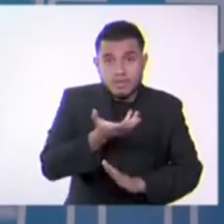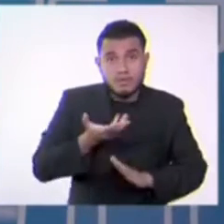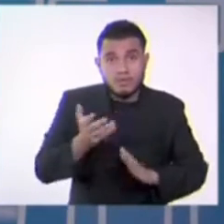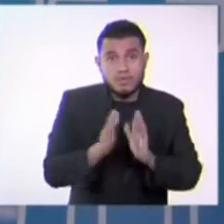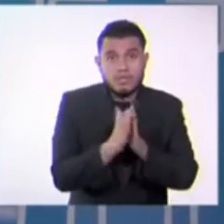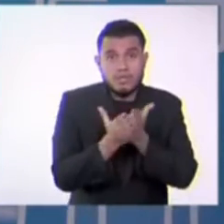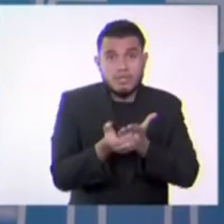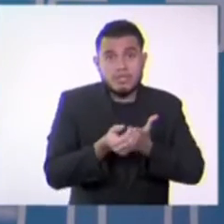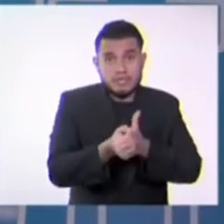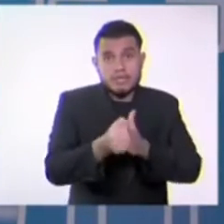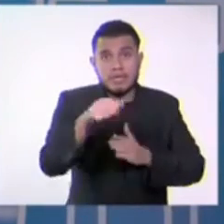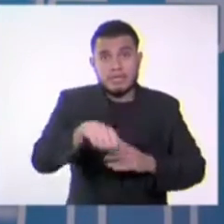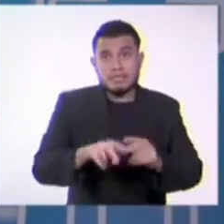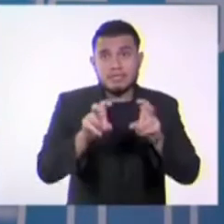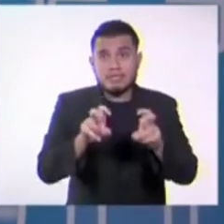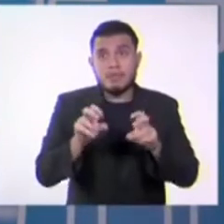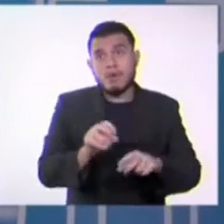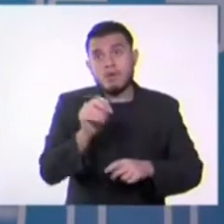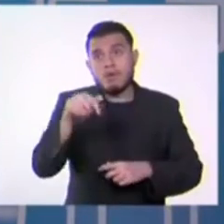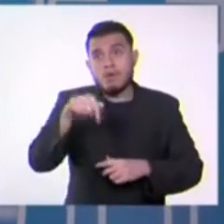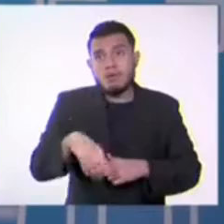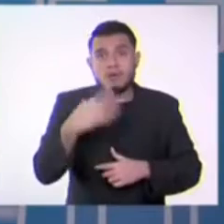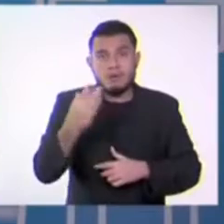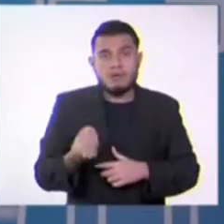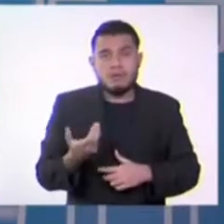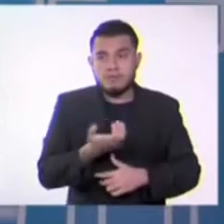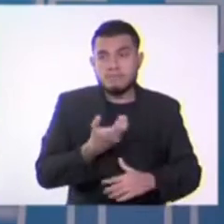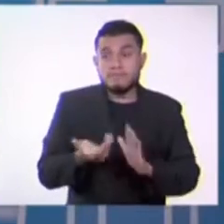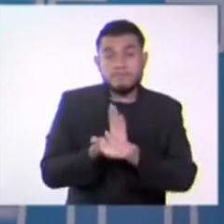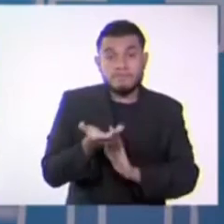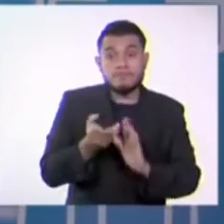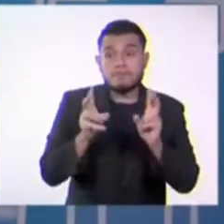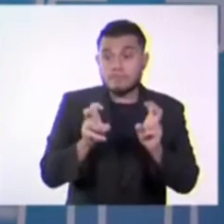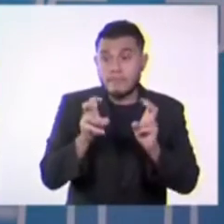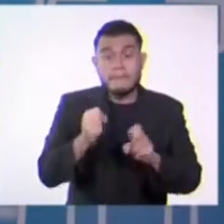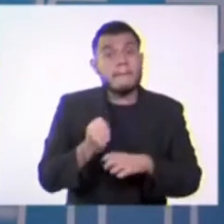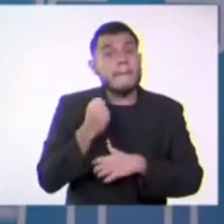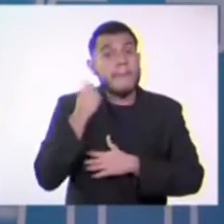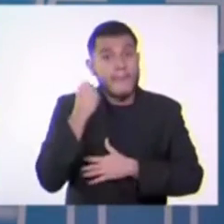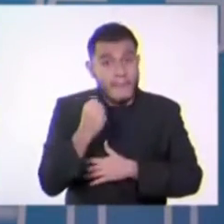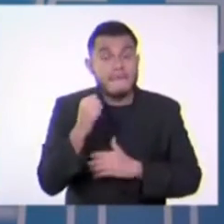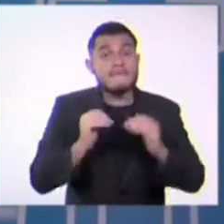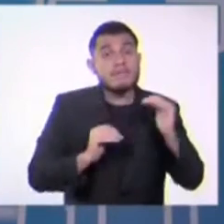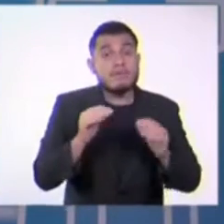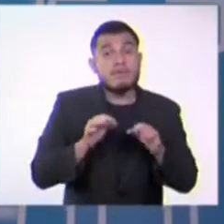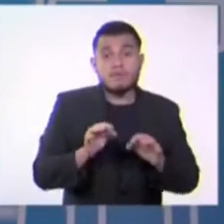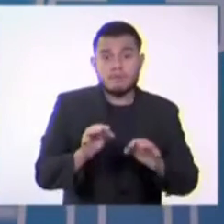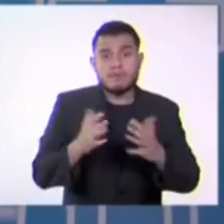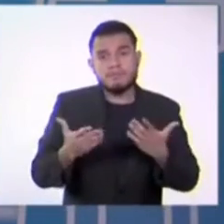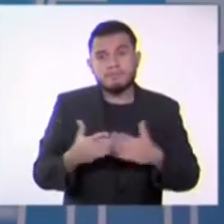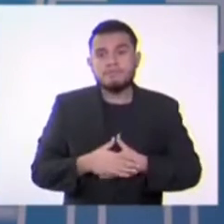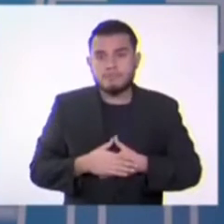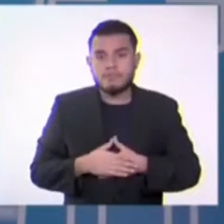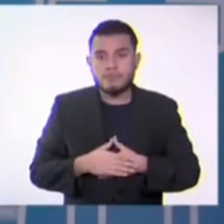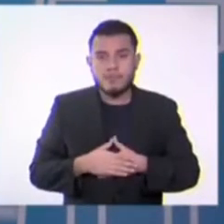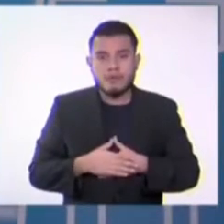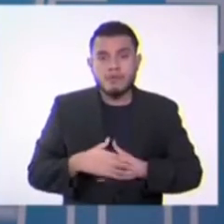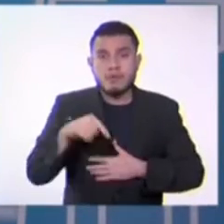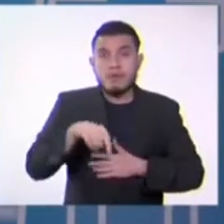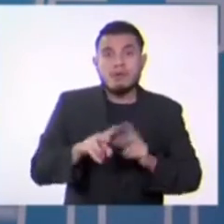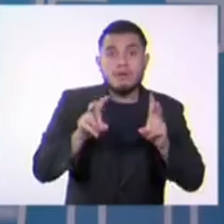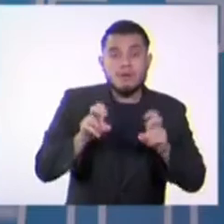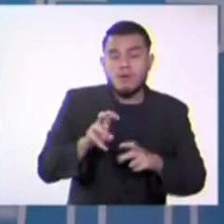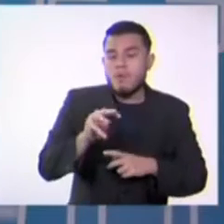guías. Este tema o este día vamos a desarrollar un tema súper interesante, al igual que todos, siempre lo digo, y es que vamos a estar hablando